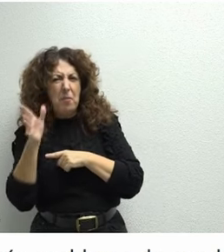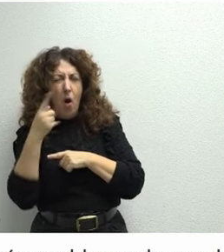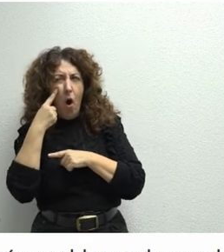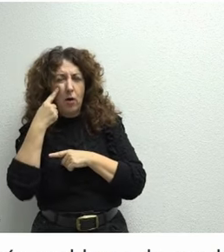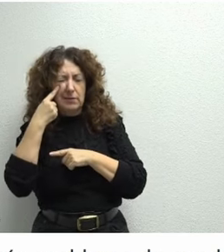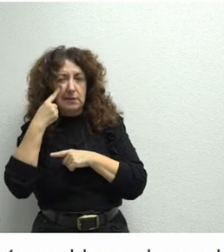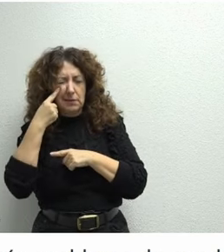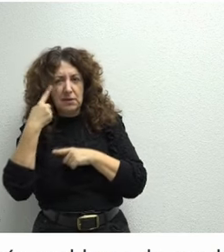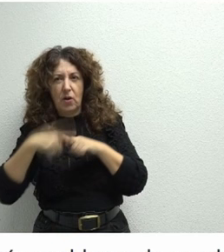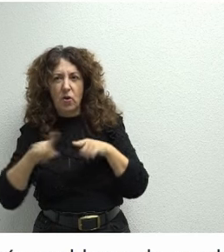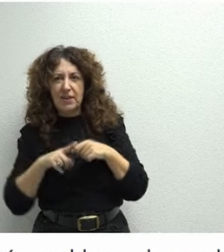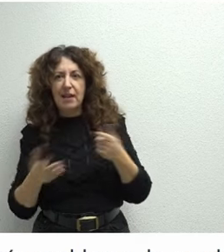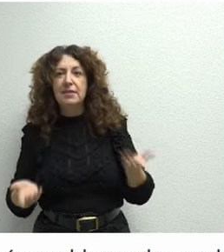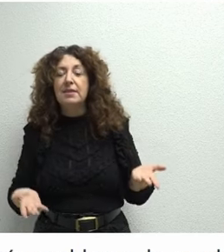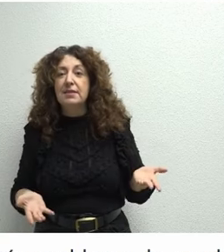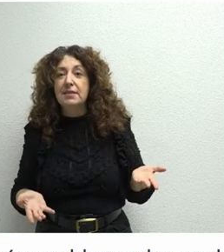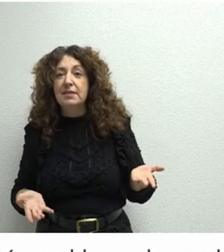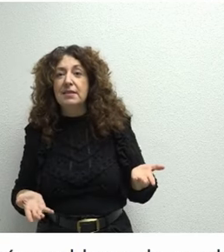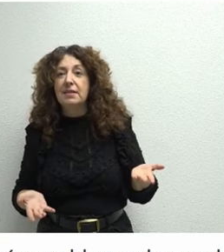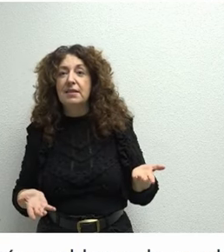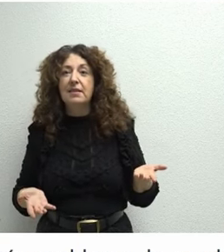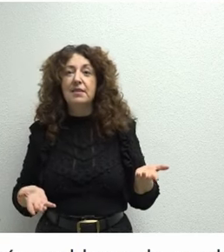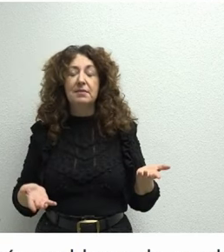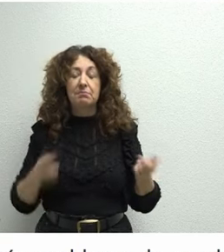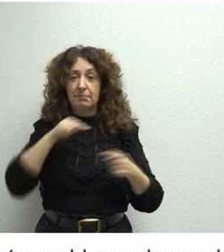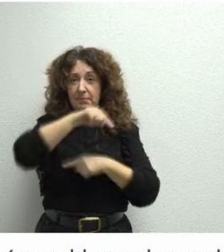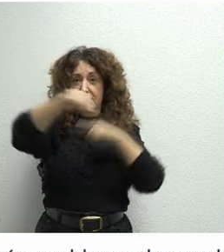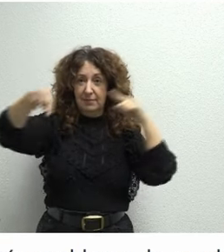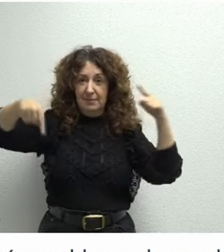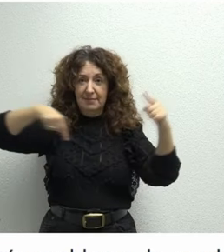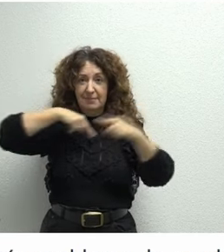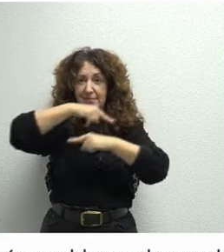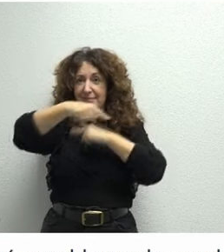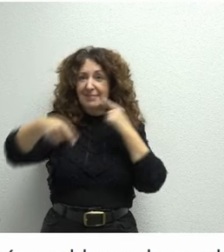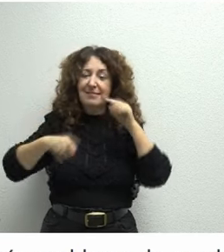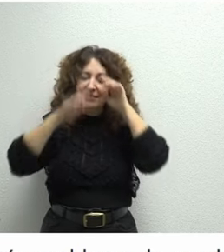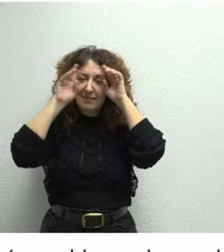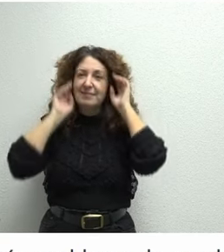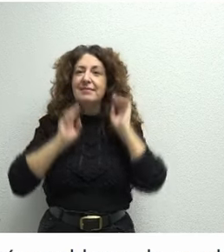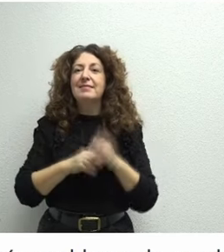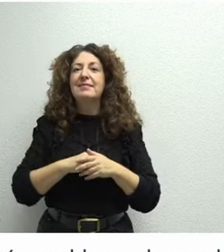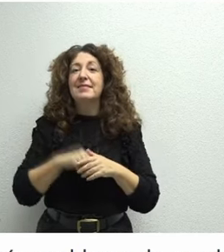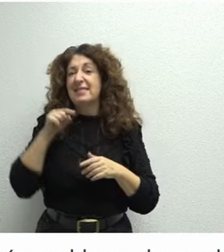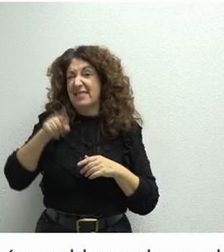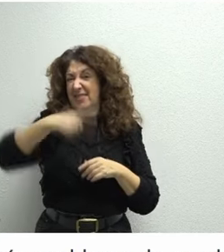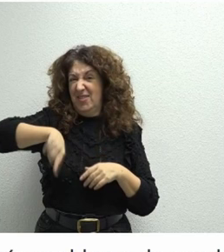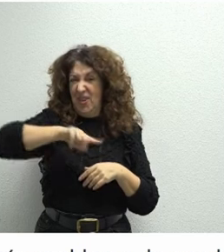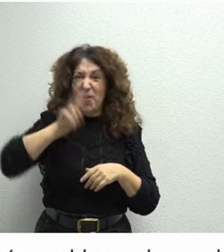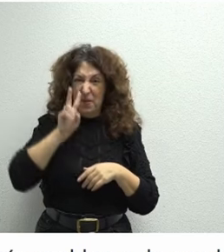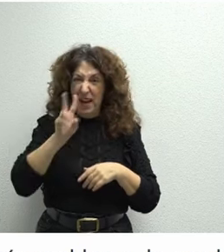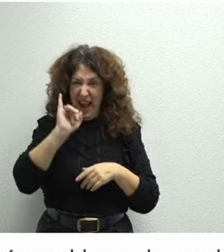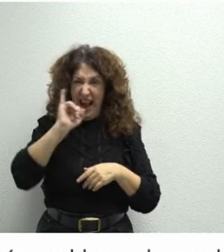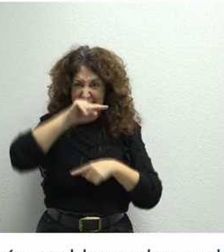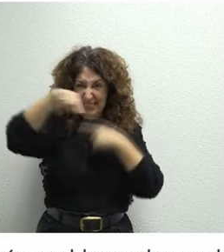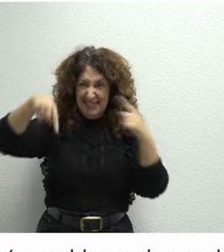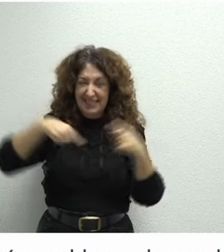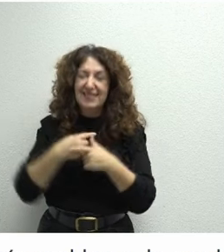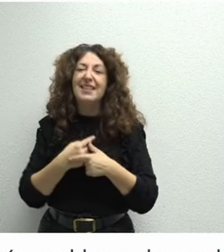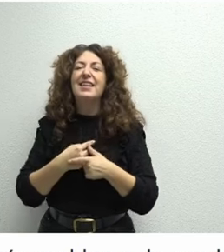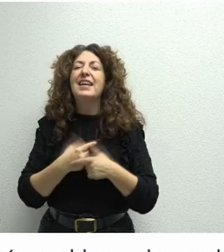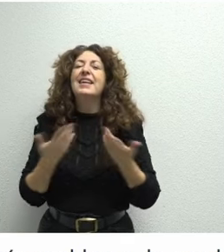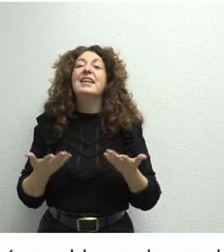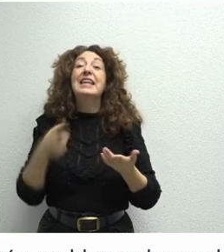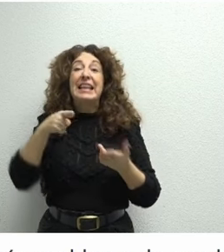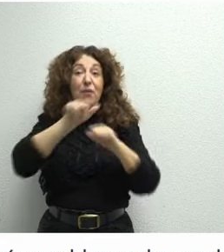ojo Bueno creo que esto no no es algo que vemos vemos todos no eh se evalúan mucho